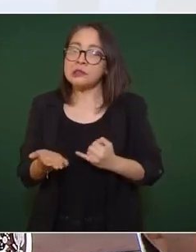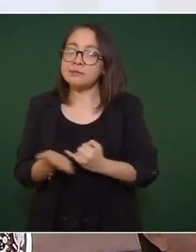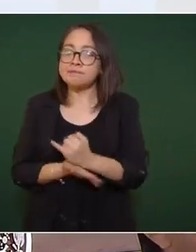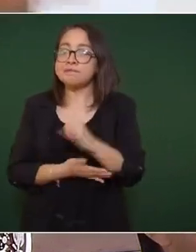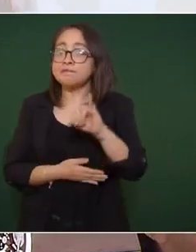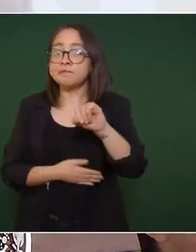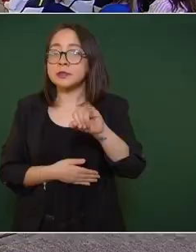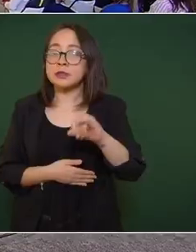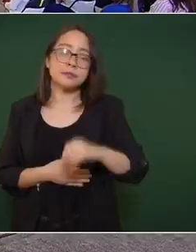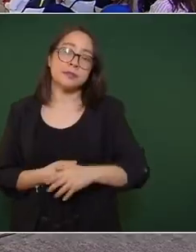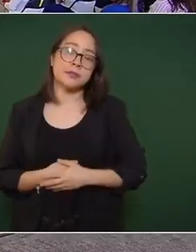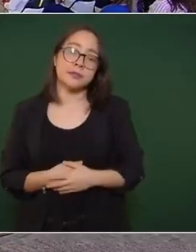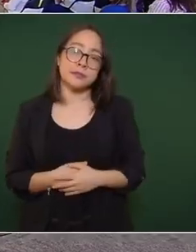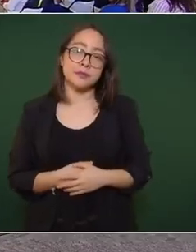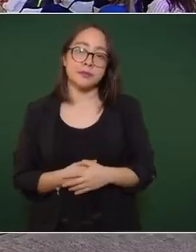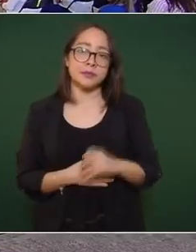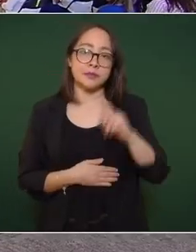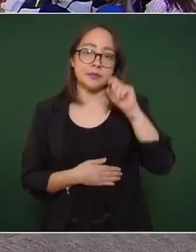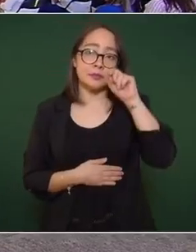de